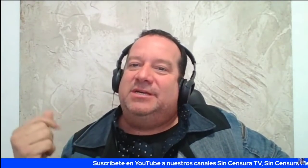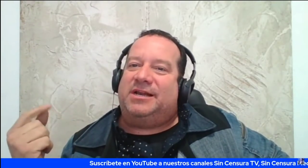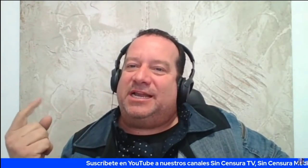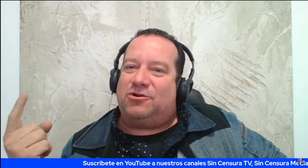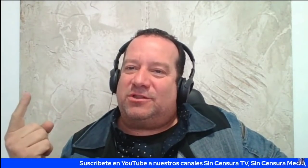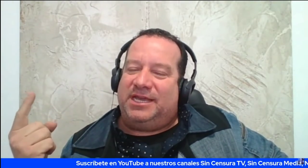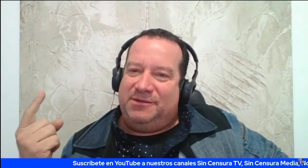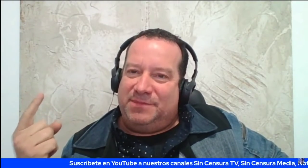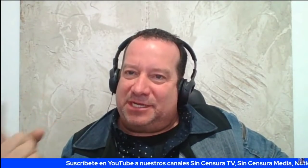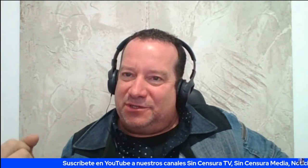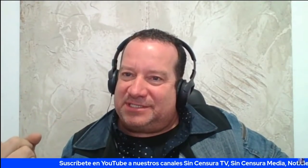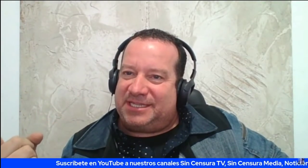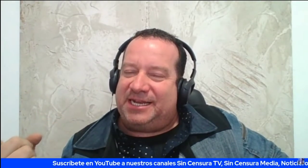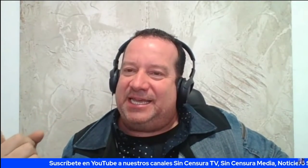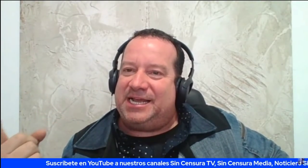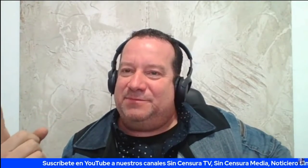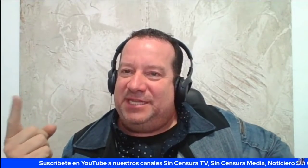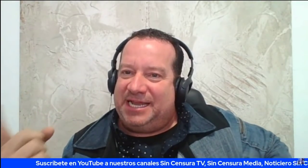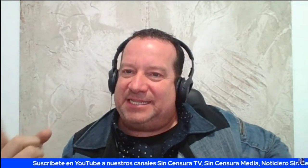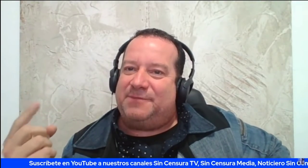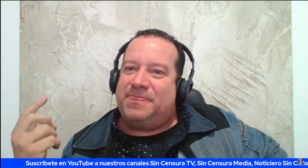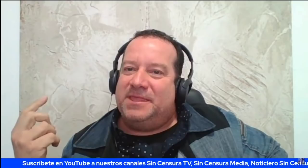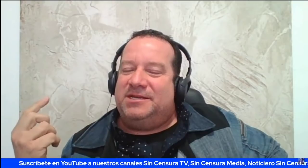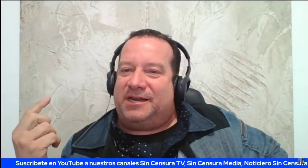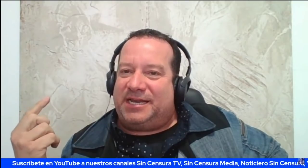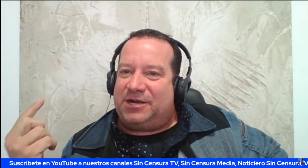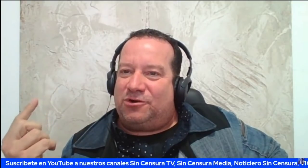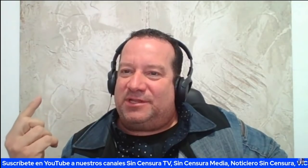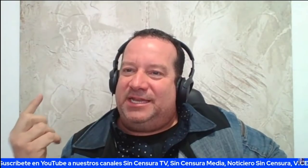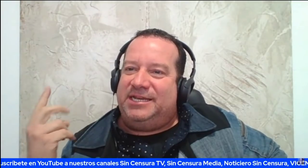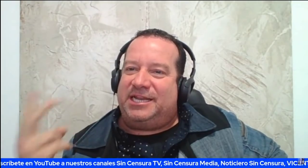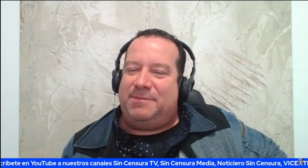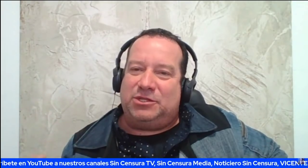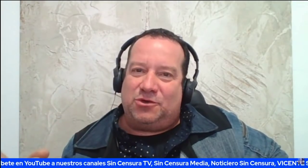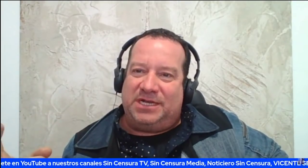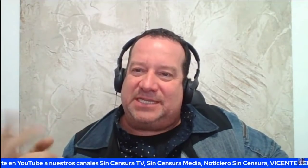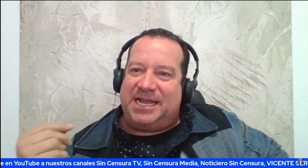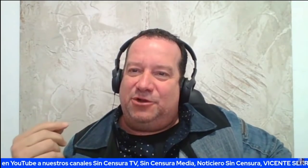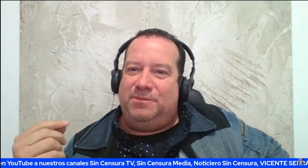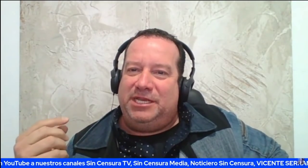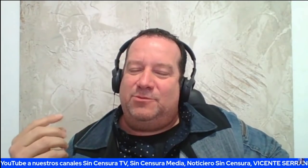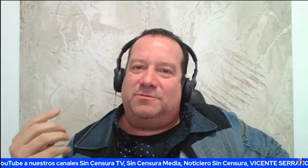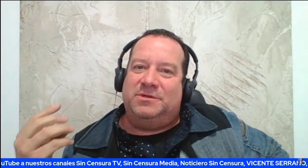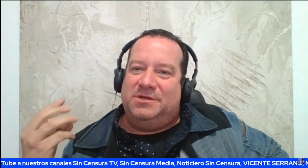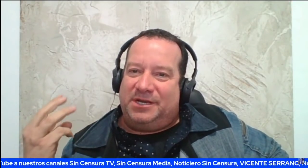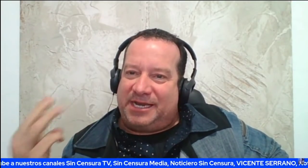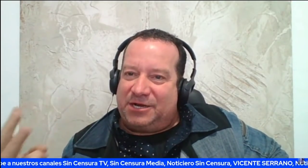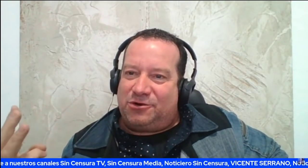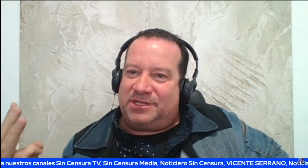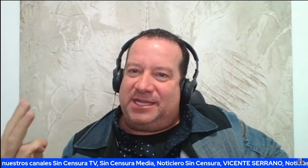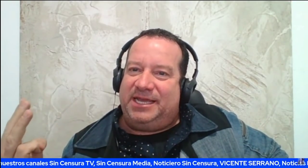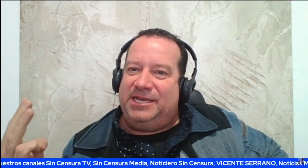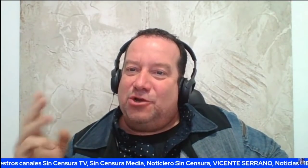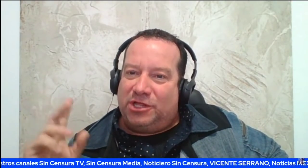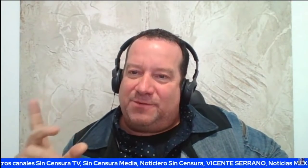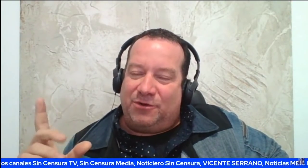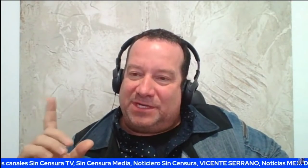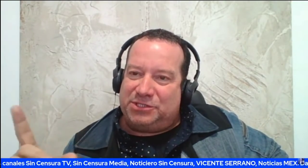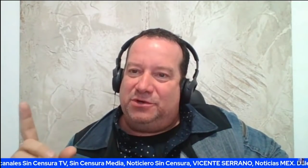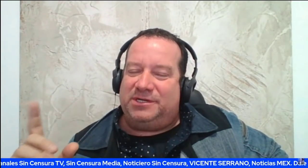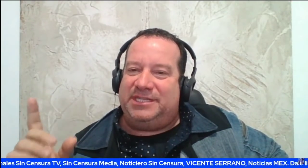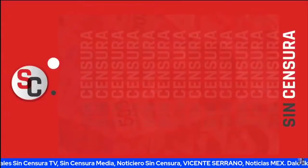récord en inversión extranjera directa, récord en incremento al salario mínimo, récord en